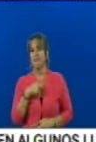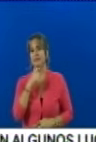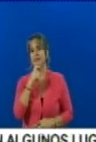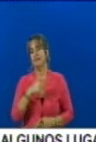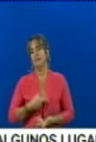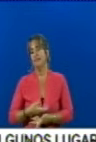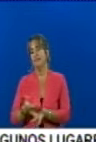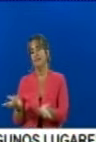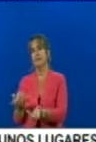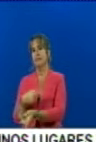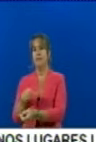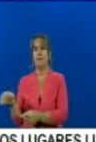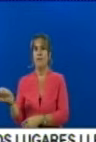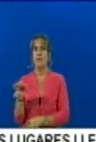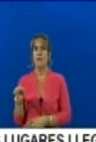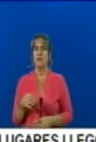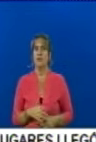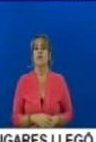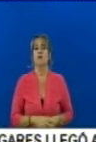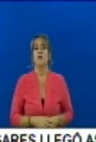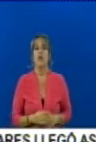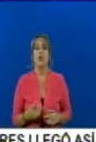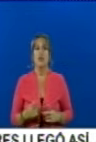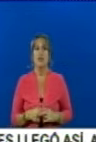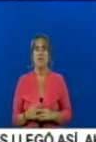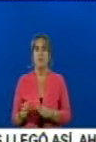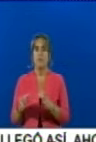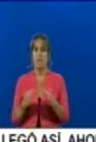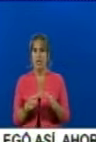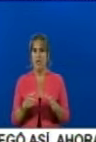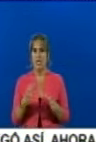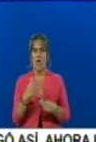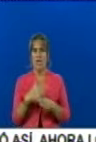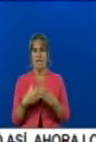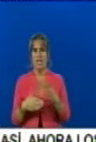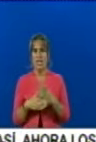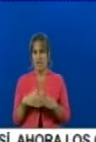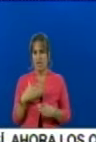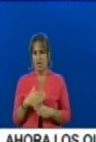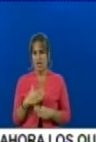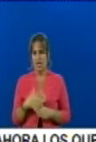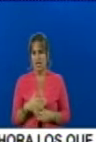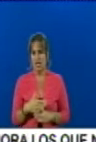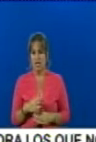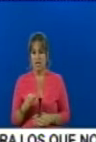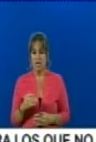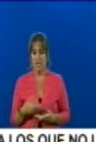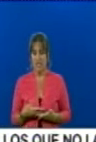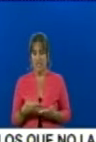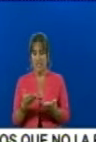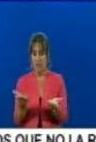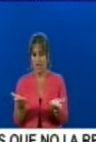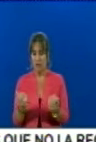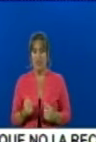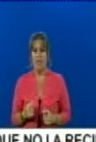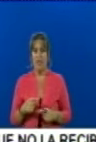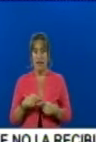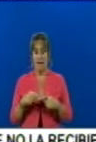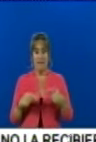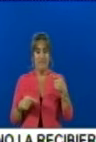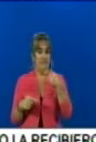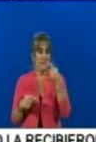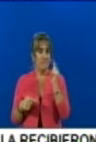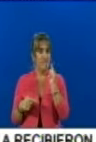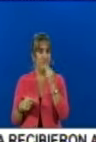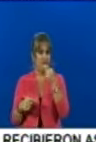producto en los municipios y en una parte del Distrito 3 de Santiago de Cuba. Es decir, se entregó crema dental en